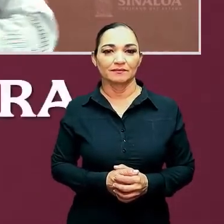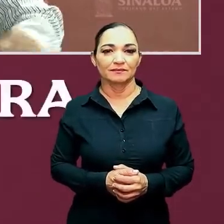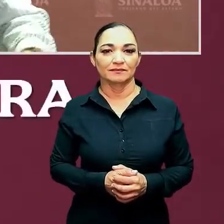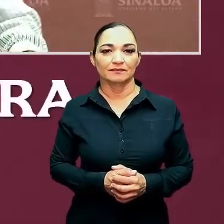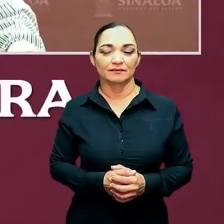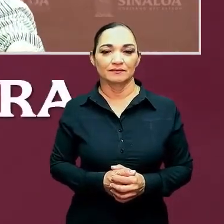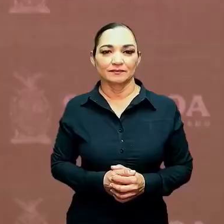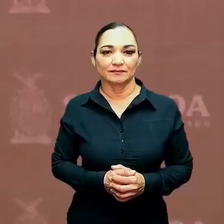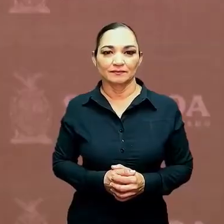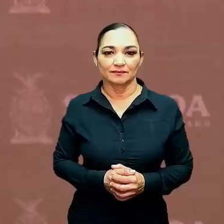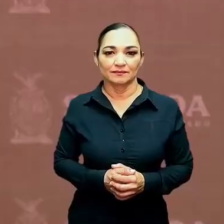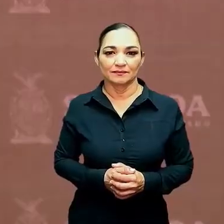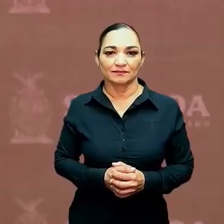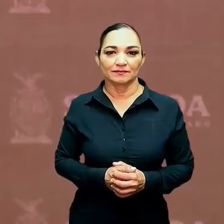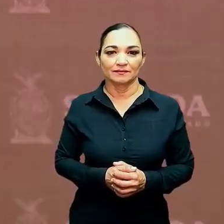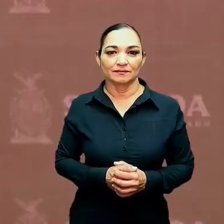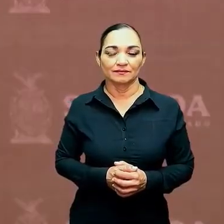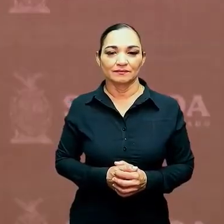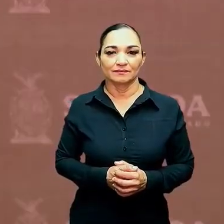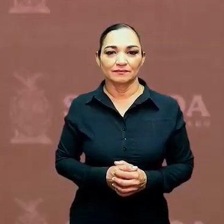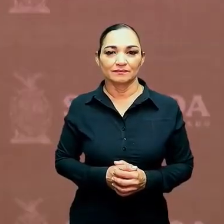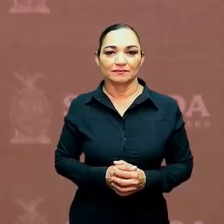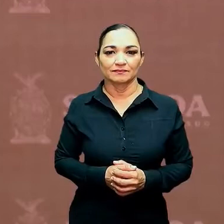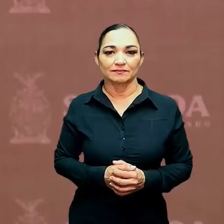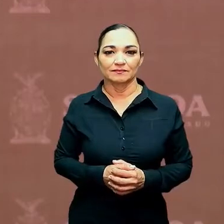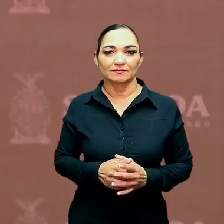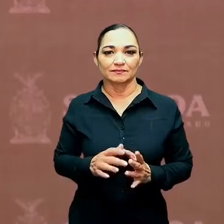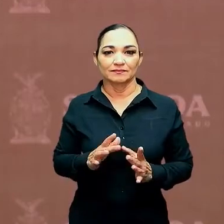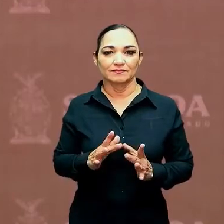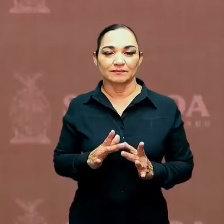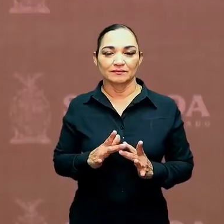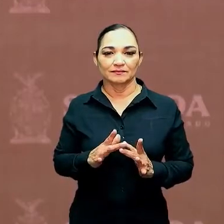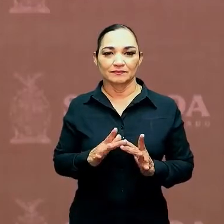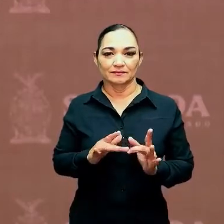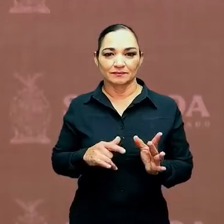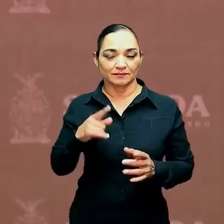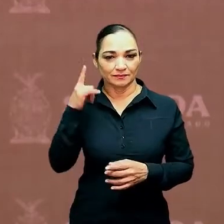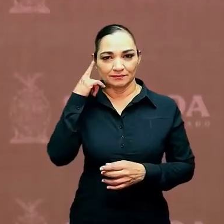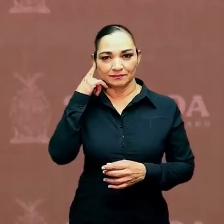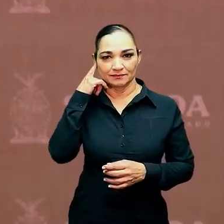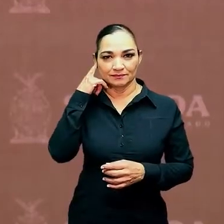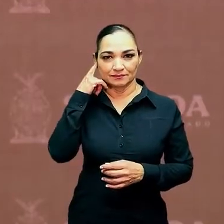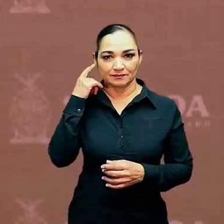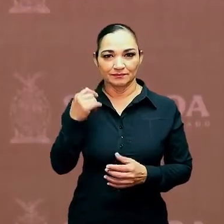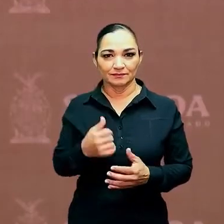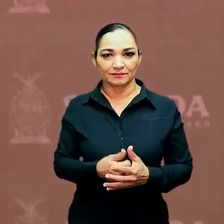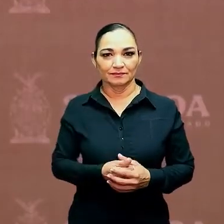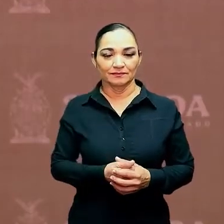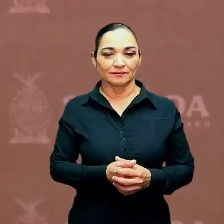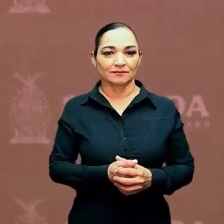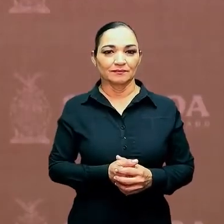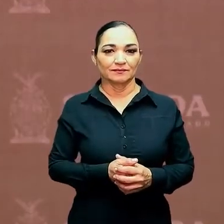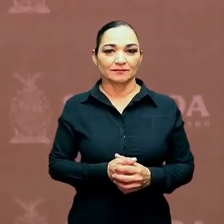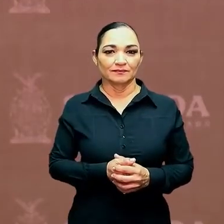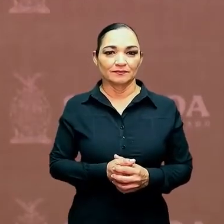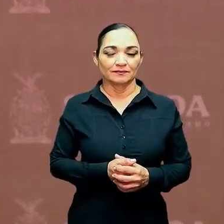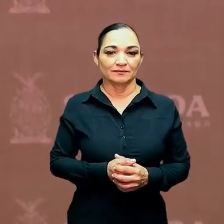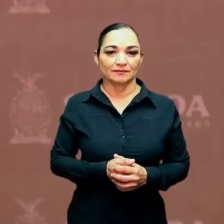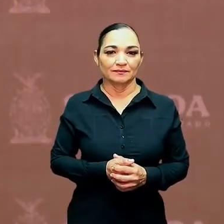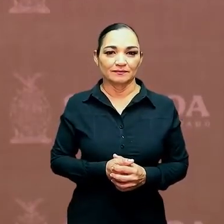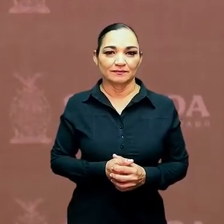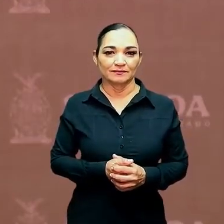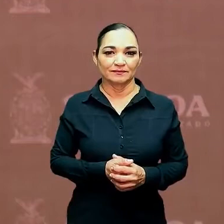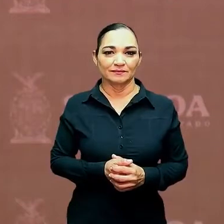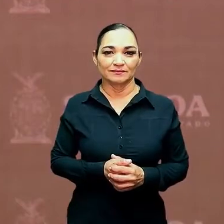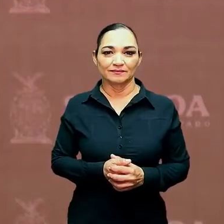esos videos. Digo, la institución pertenece a todos los sinaloenses y la imagen que se está dando no creo que sea la más conveniente